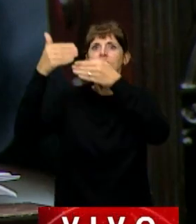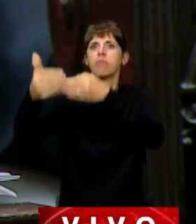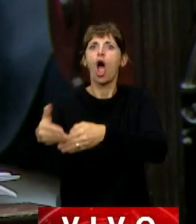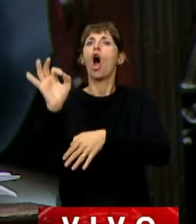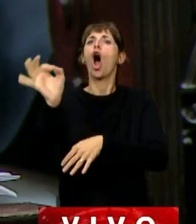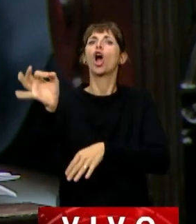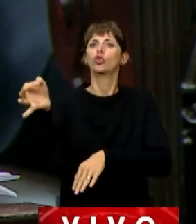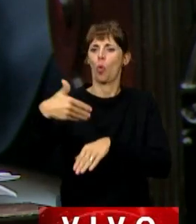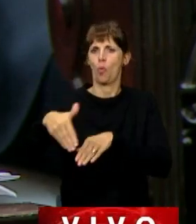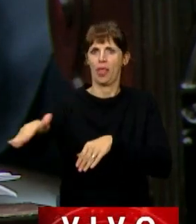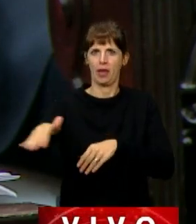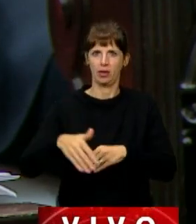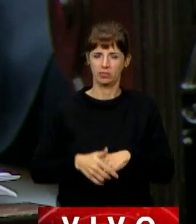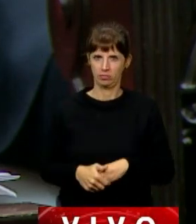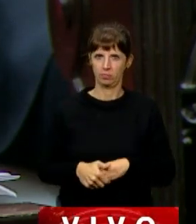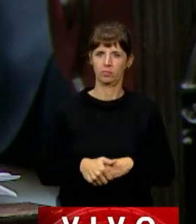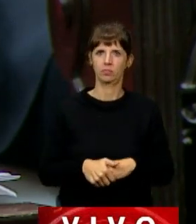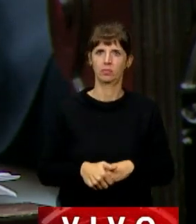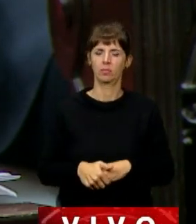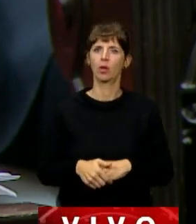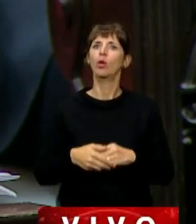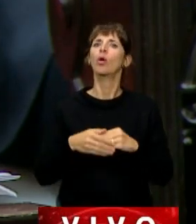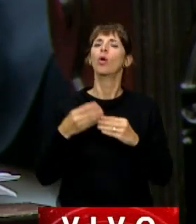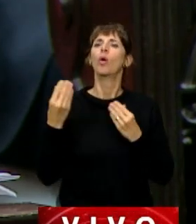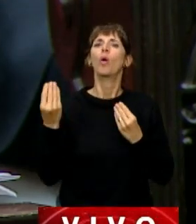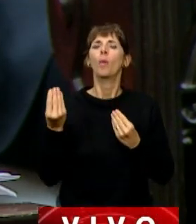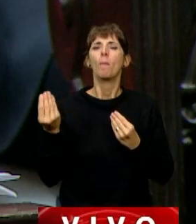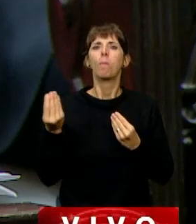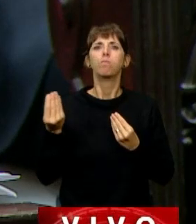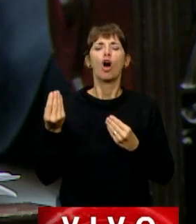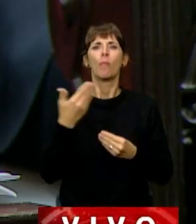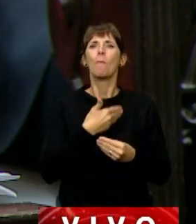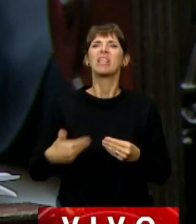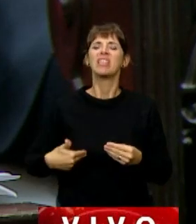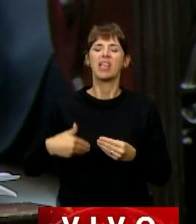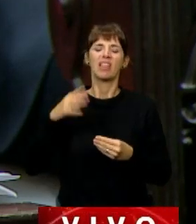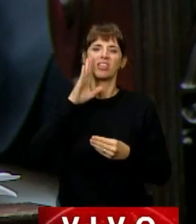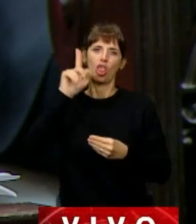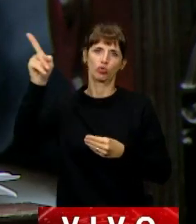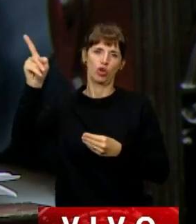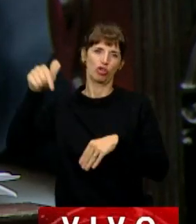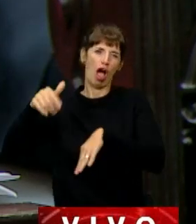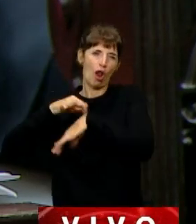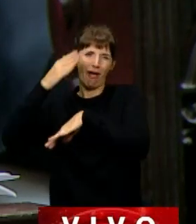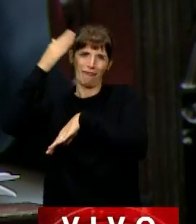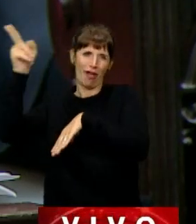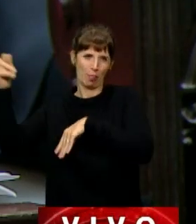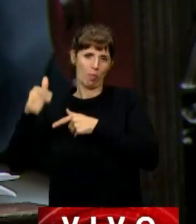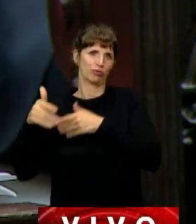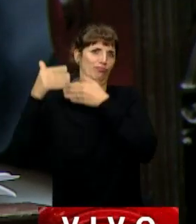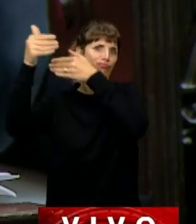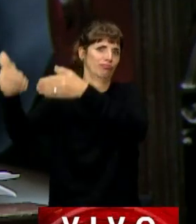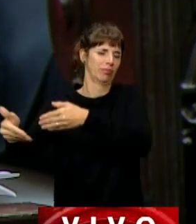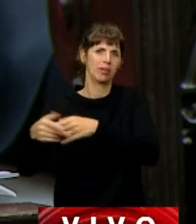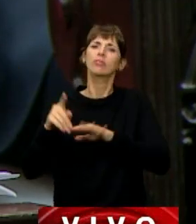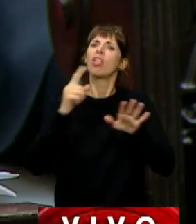octubre, producto de que cayó enfermo el presidente de Estados Unidos. Yo digo, en menos de un